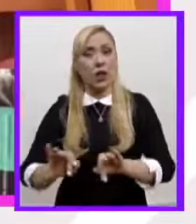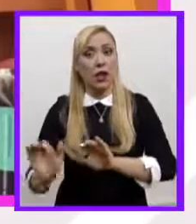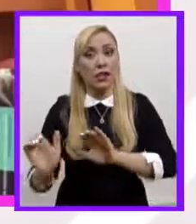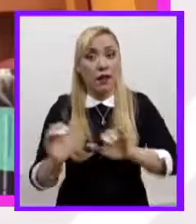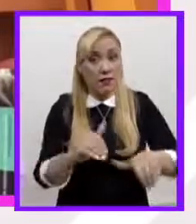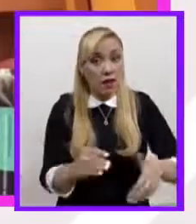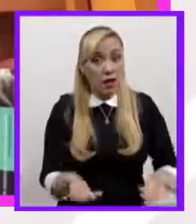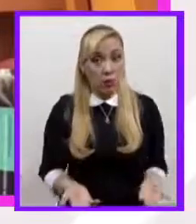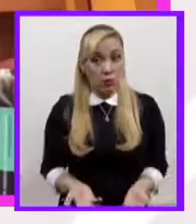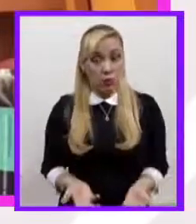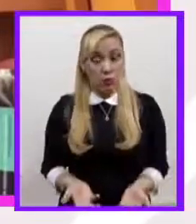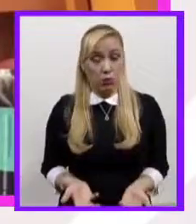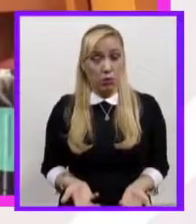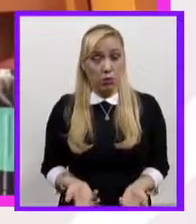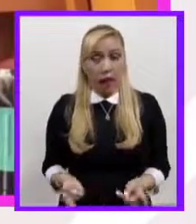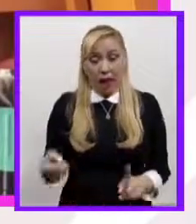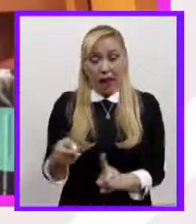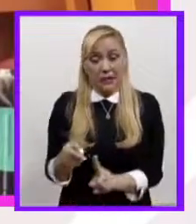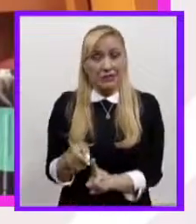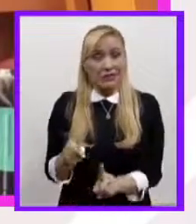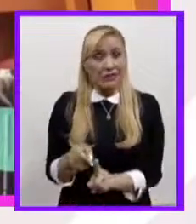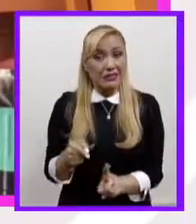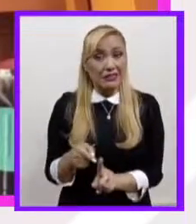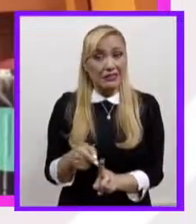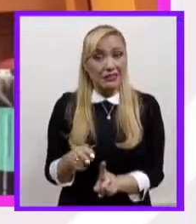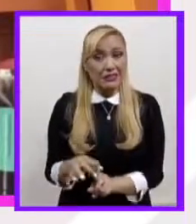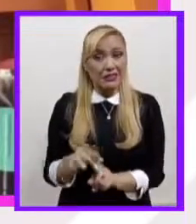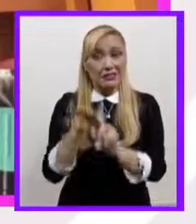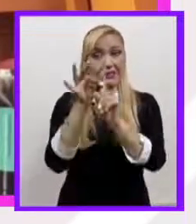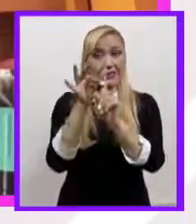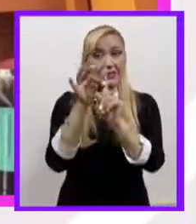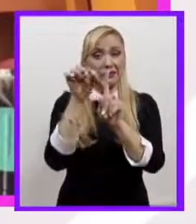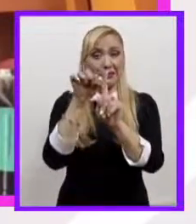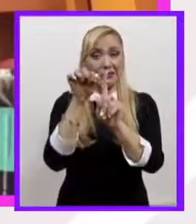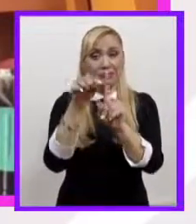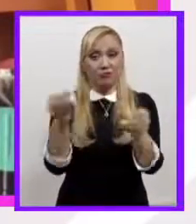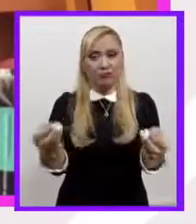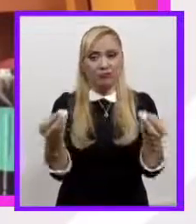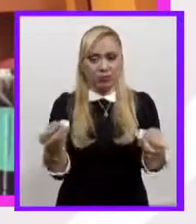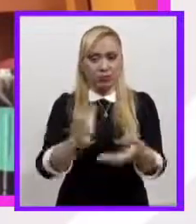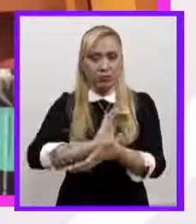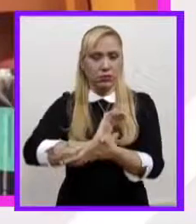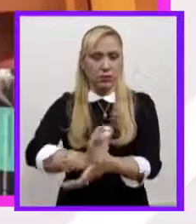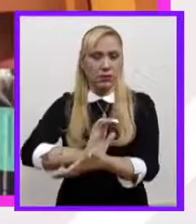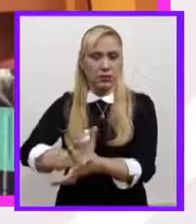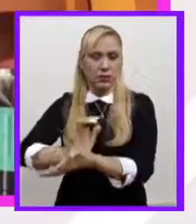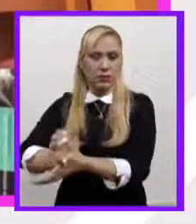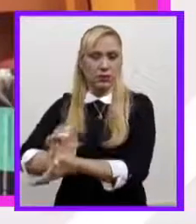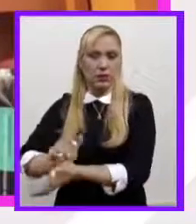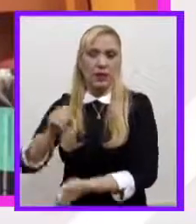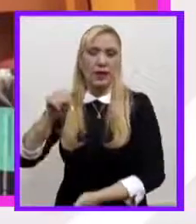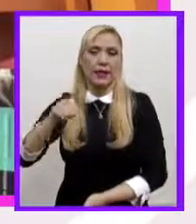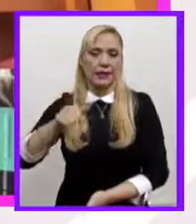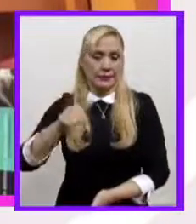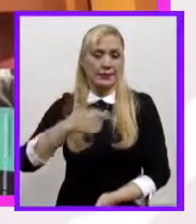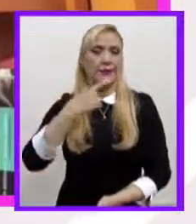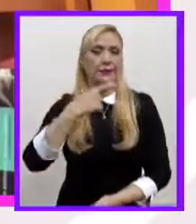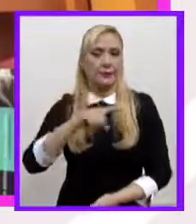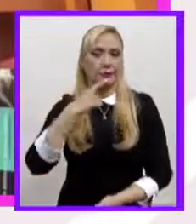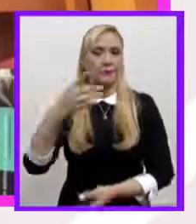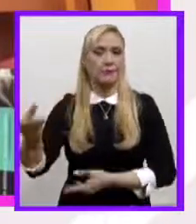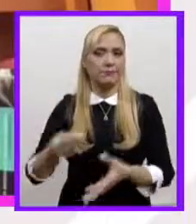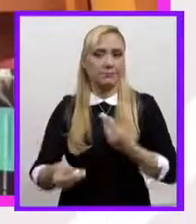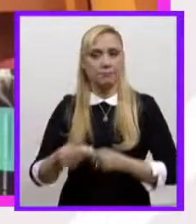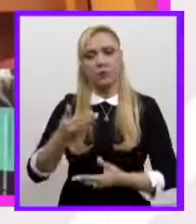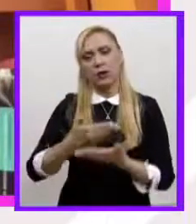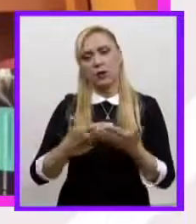al empleo, porque ahí es donde está la carga más fuerte de la discriminación, por lo menos la que se denuncia. Y de acuerdo con